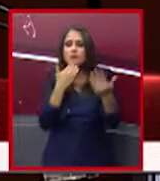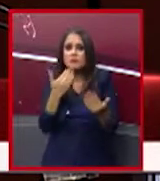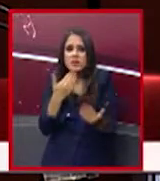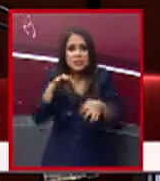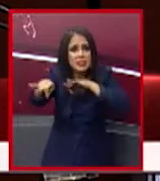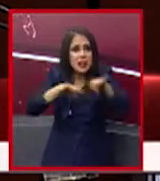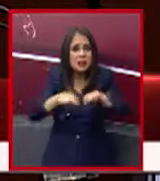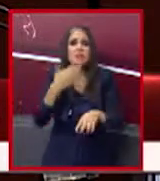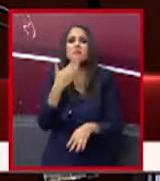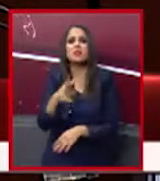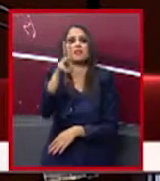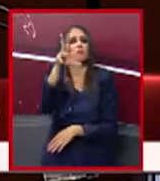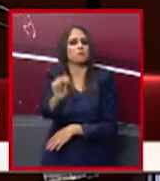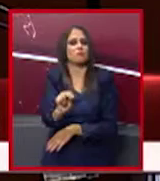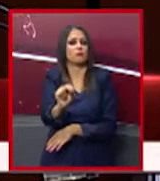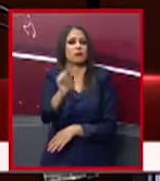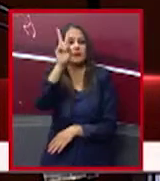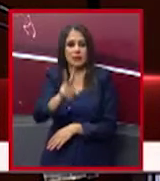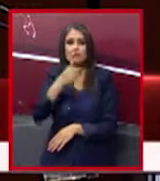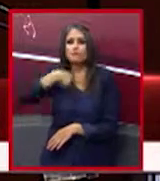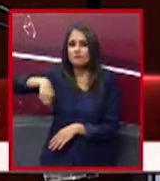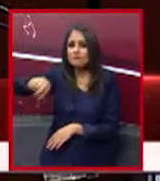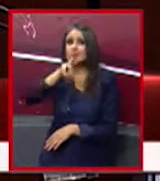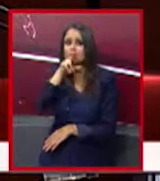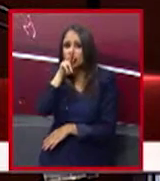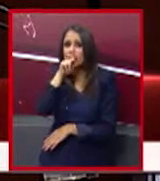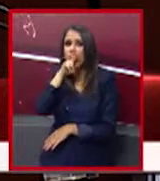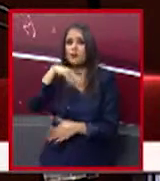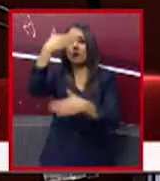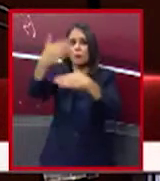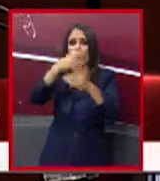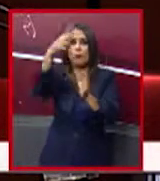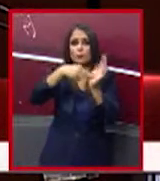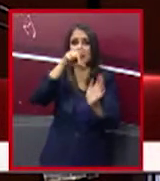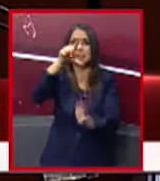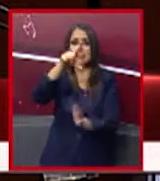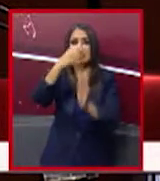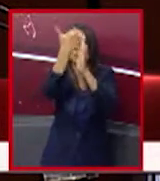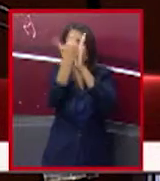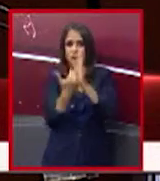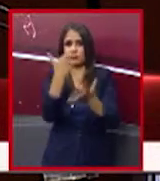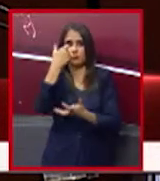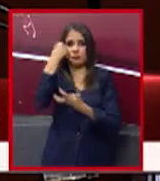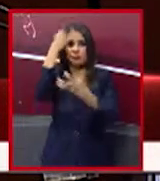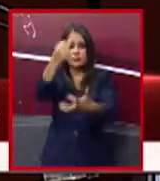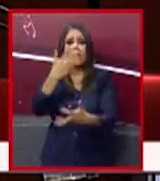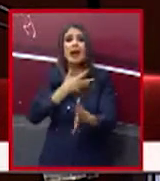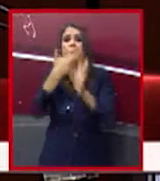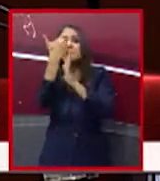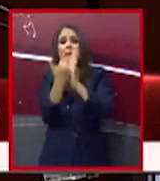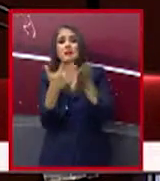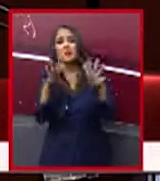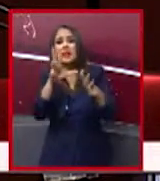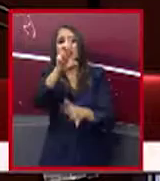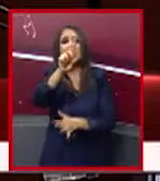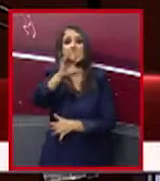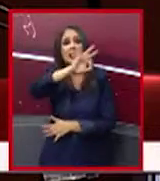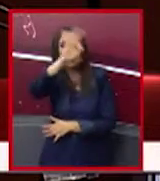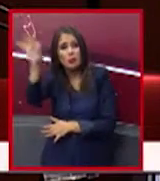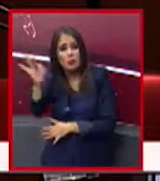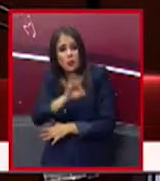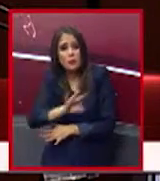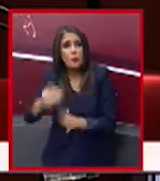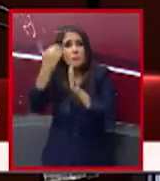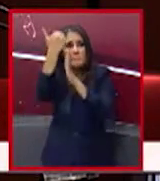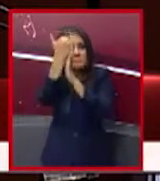alimentaria? Nos preocupa que en el recorte 2017 se disminuye en un 30% en términos